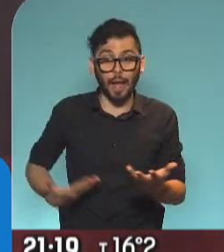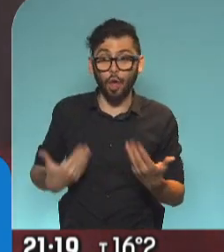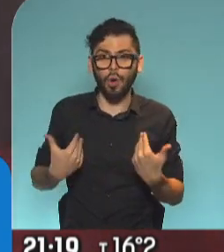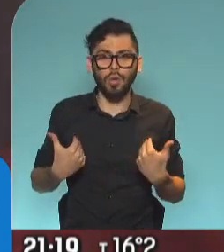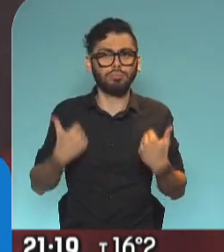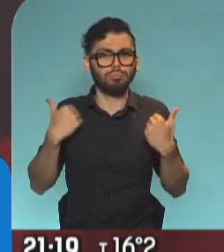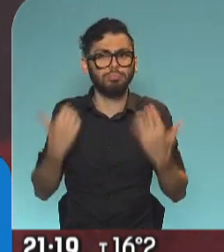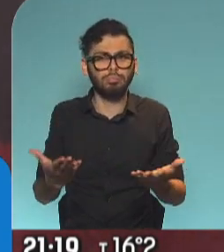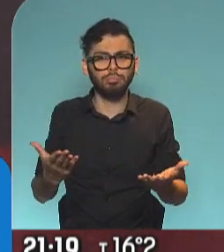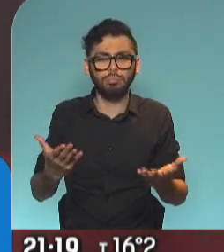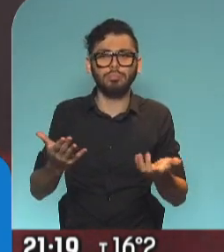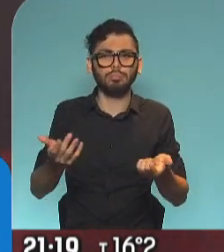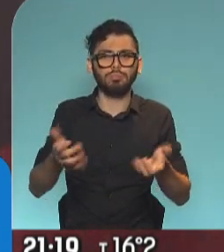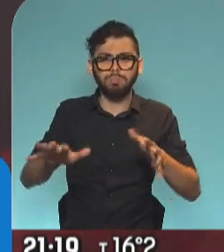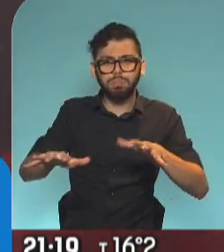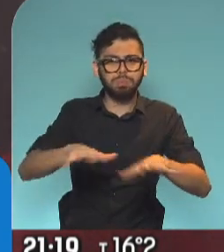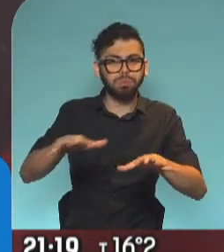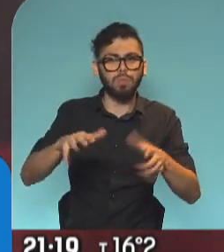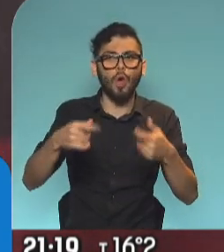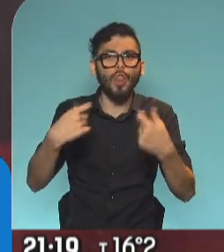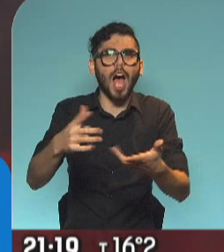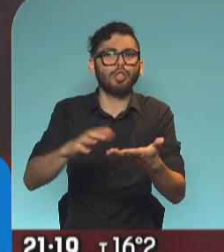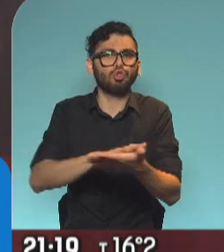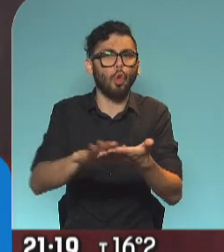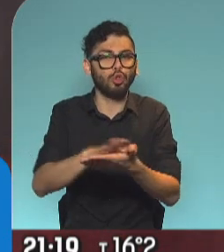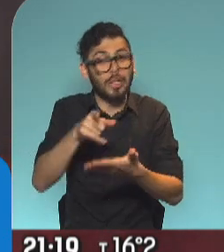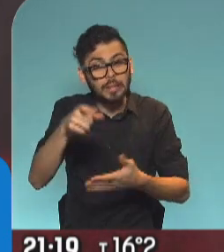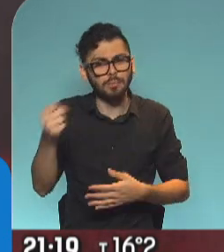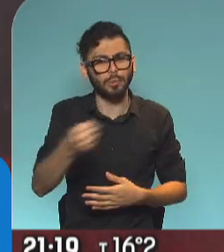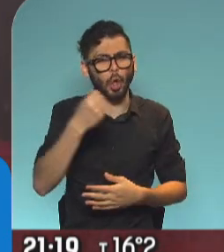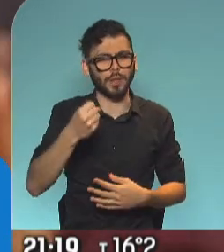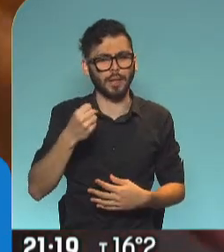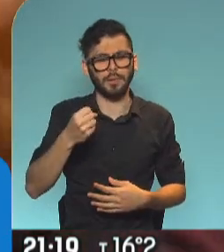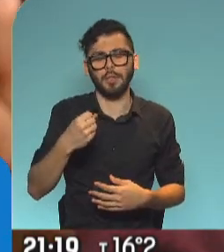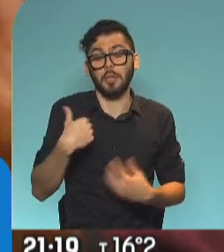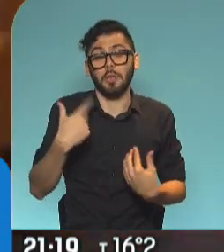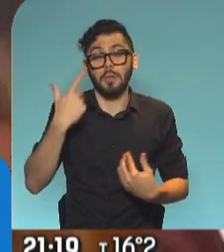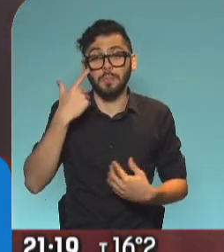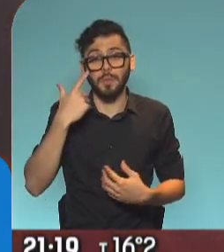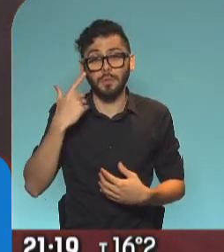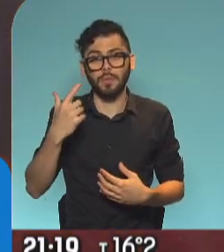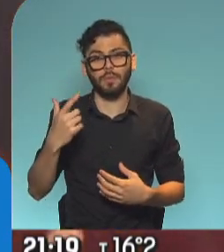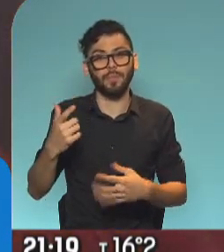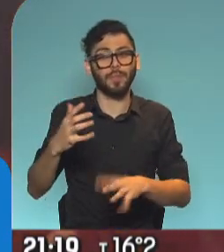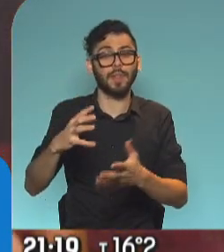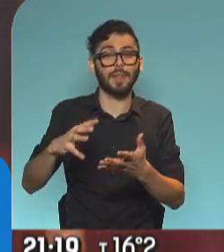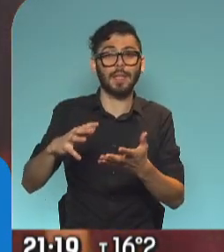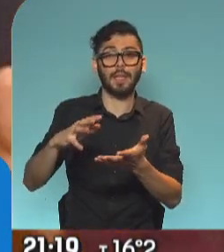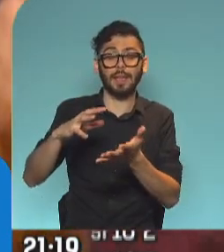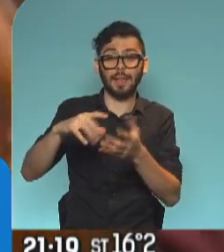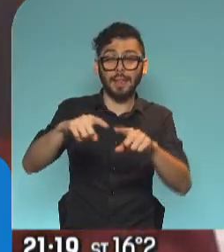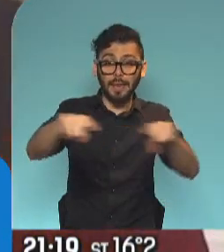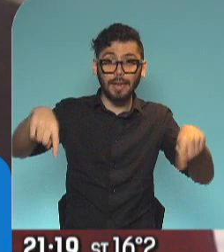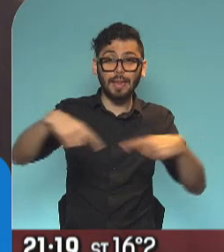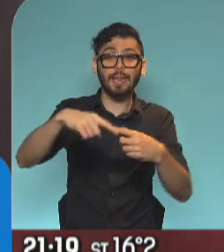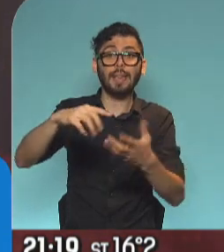activo, que regula la actividad y que ofrece soluciones. En este sentido me parece que poder ponderar la oferta de tierra que dispone la provincia, que es